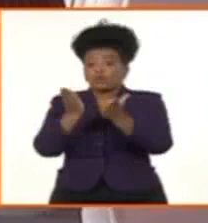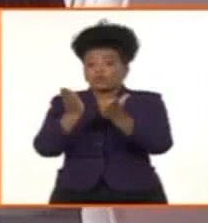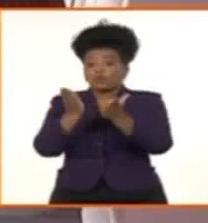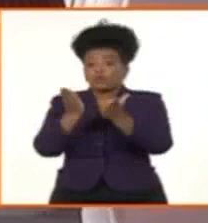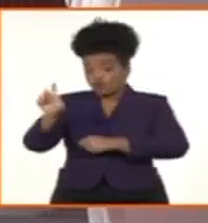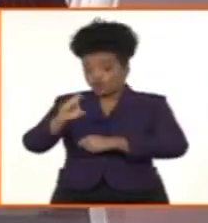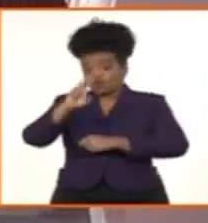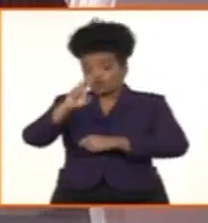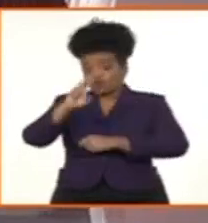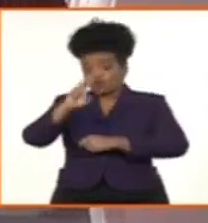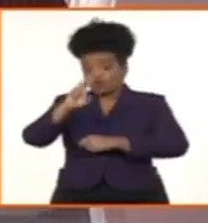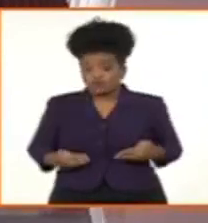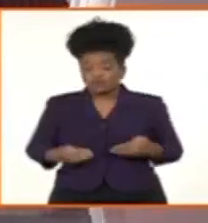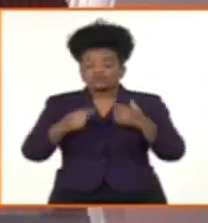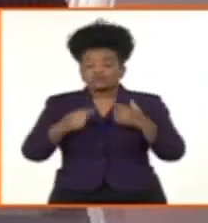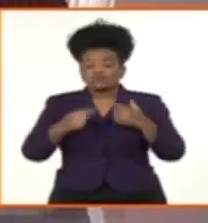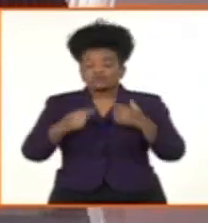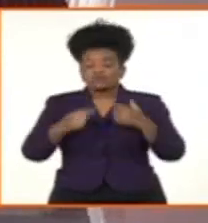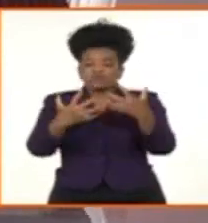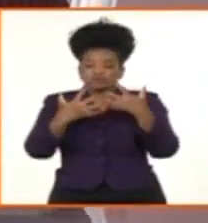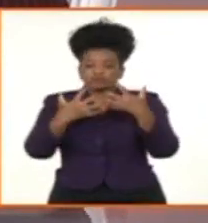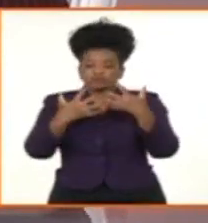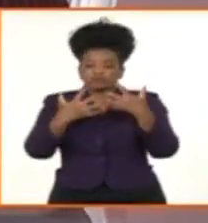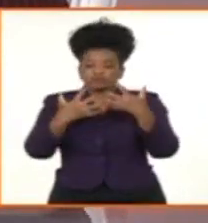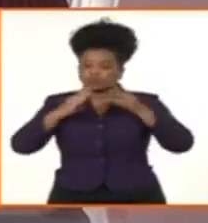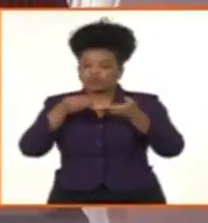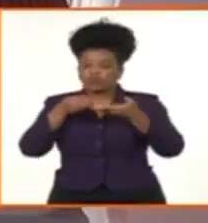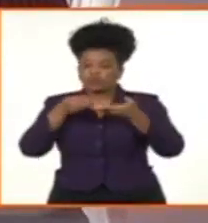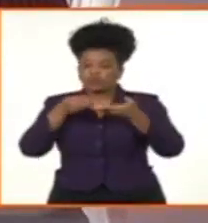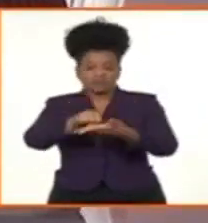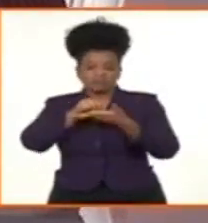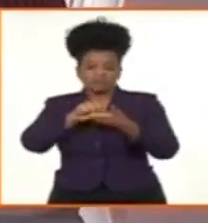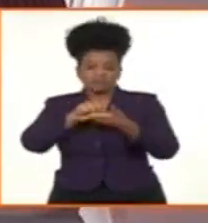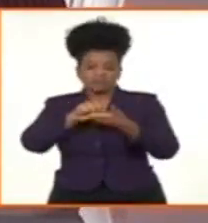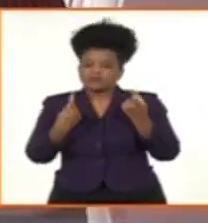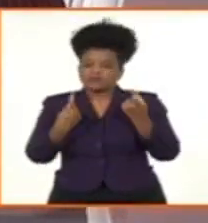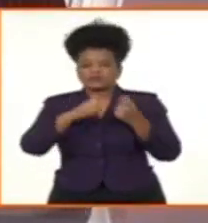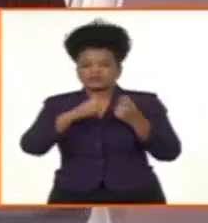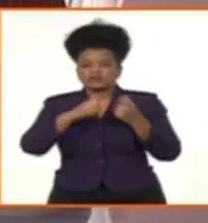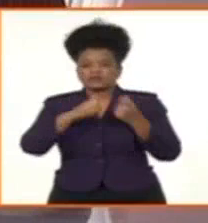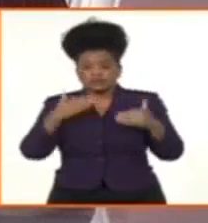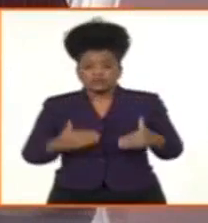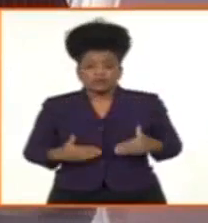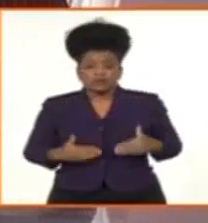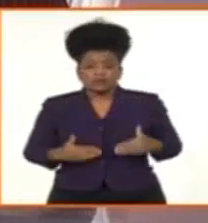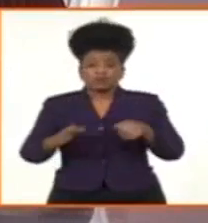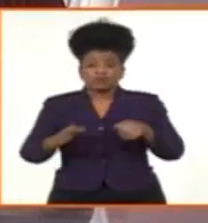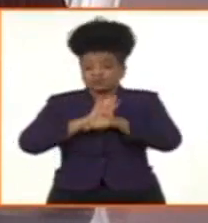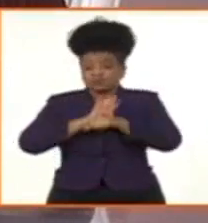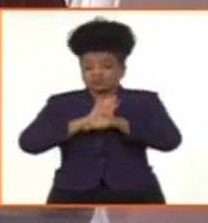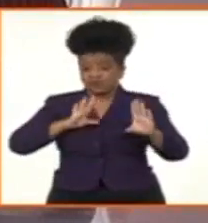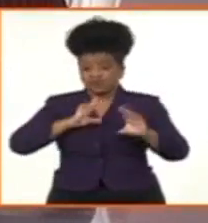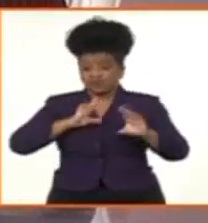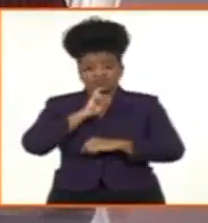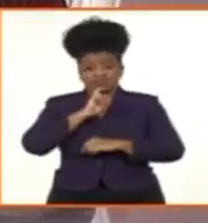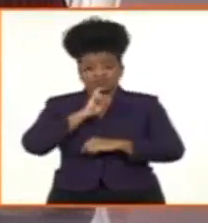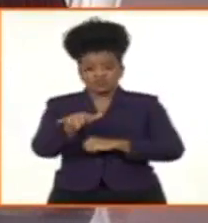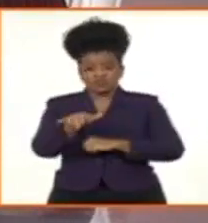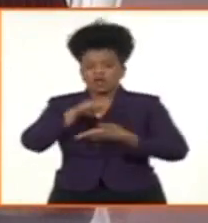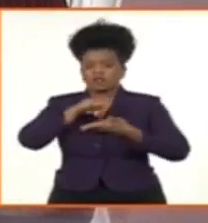dinámica importante garantizar todos los servicios que demandó desde el punto de vista de la salud, la COVID. Por ejemplo, poner todos los servicios en los